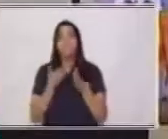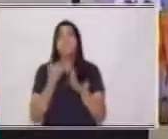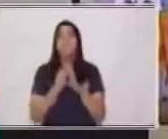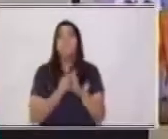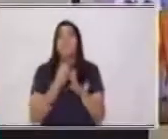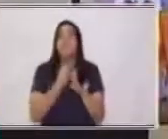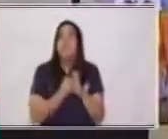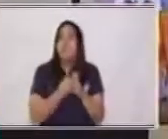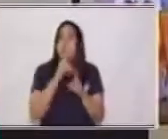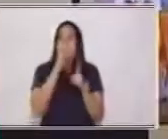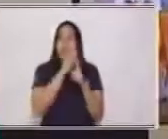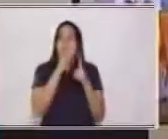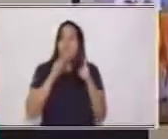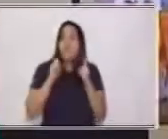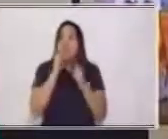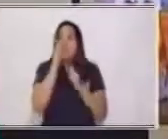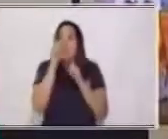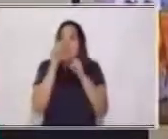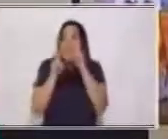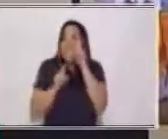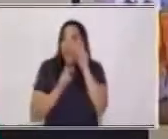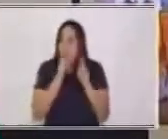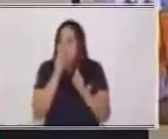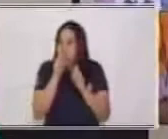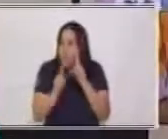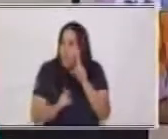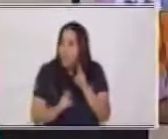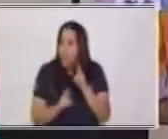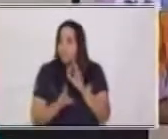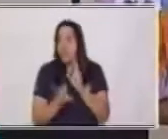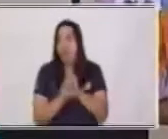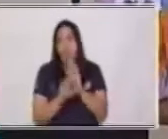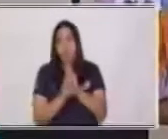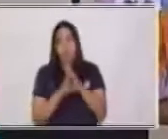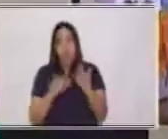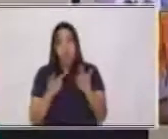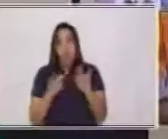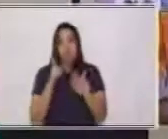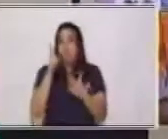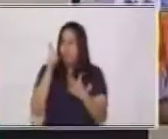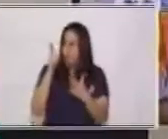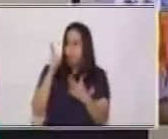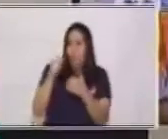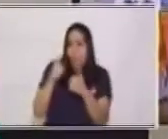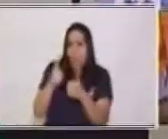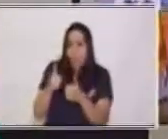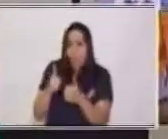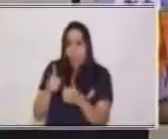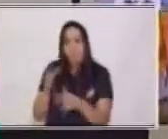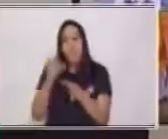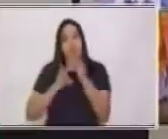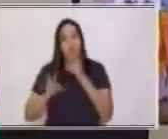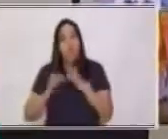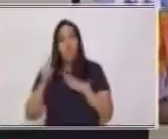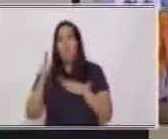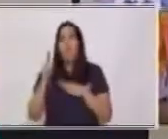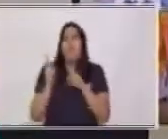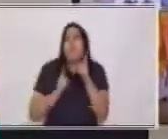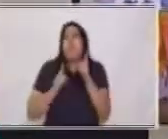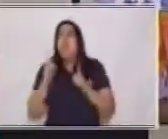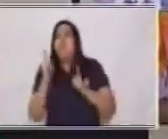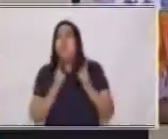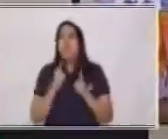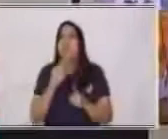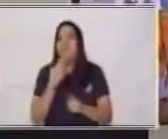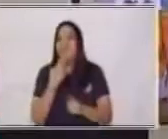las oraciones interrogativas, como por ejemplo, ¿estás bien? ¿Cuál es tu color favorito? ¿Verdad? Estas